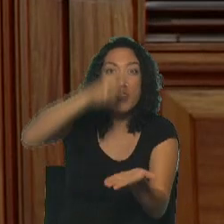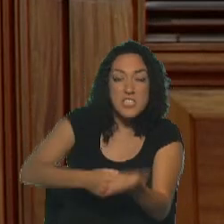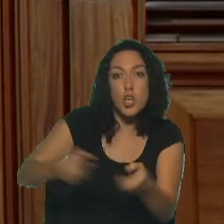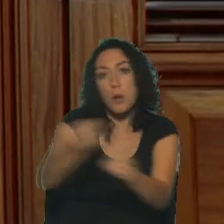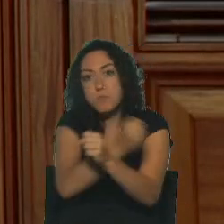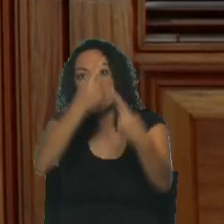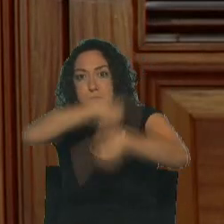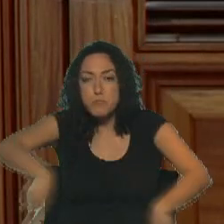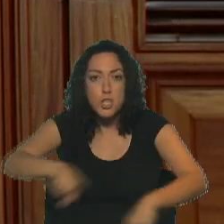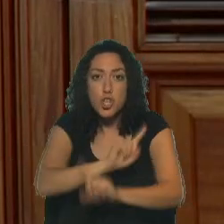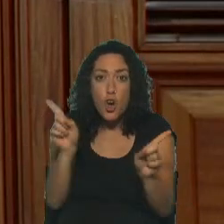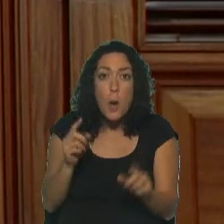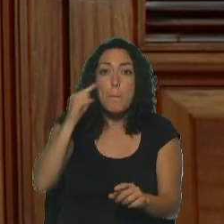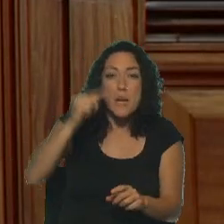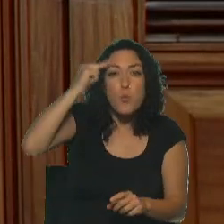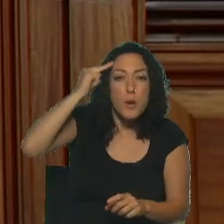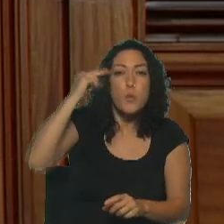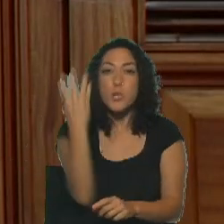de la reforma del año 94,